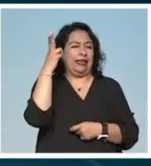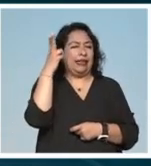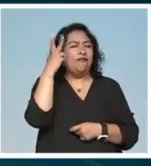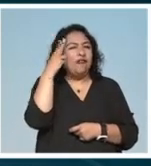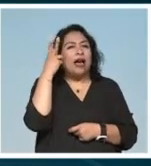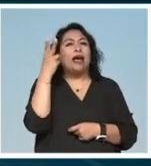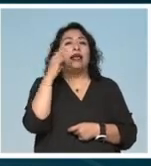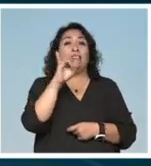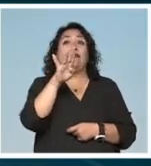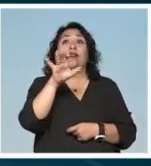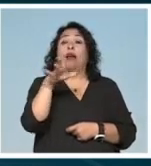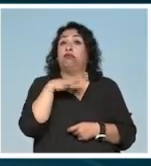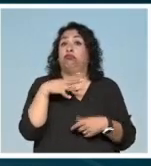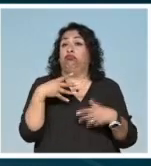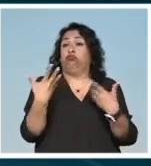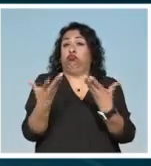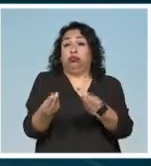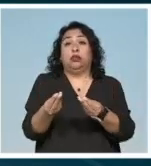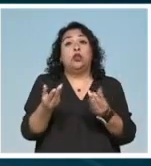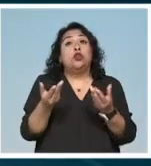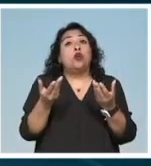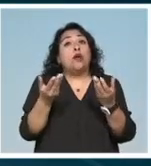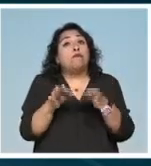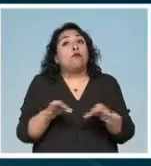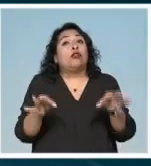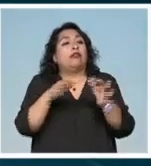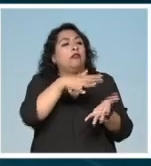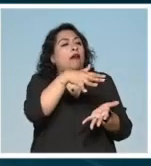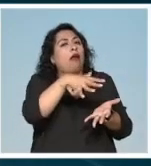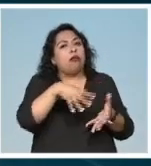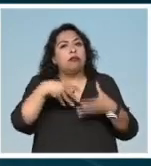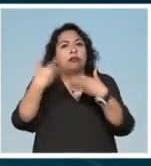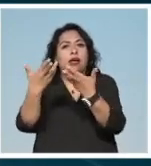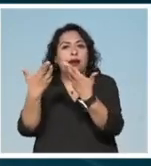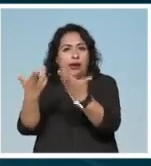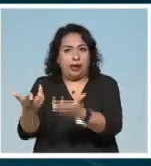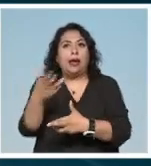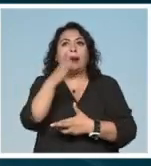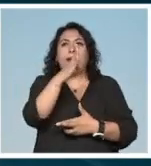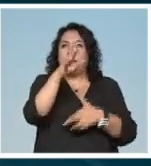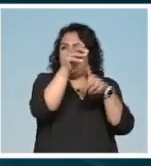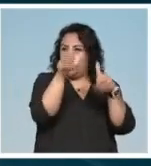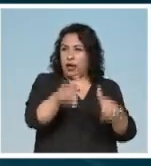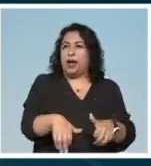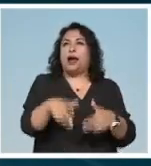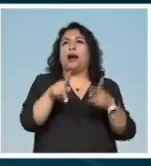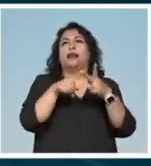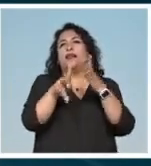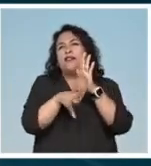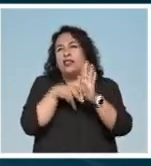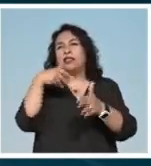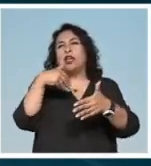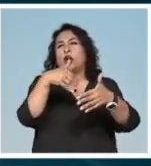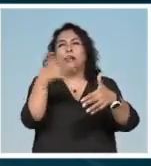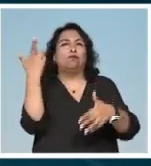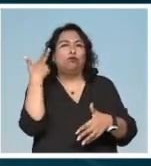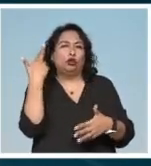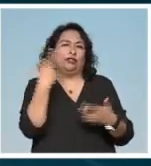donando con ello un importante acervo artístico coleccionado por el artista, la Biblioteca de Arte, videos y archivos